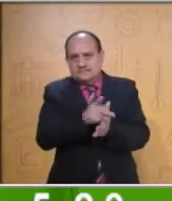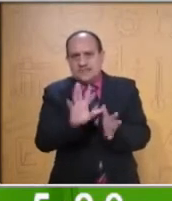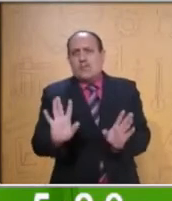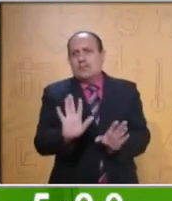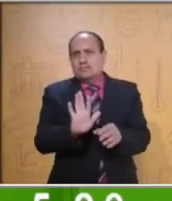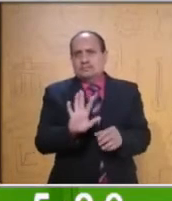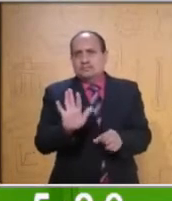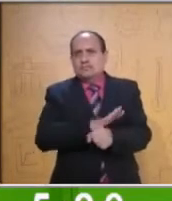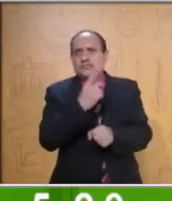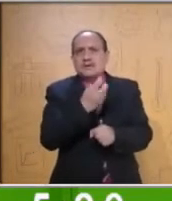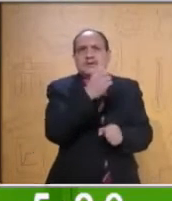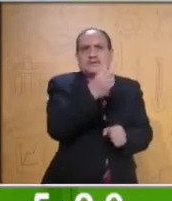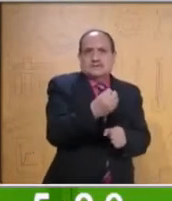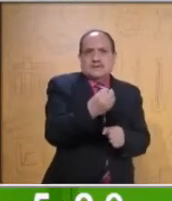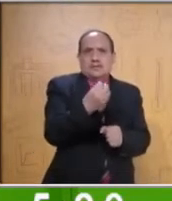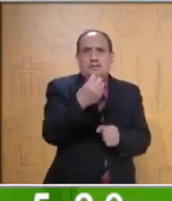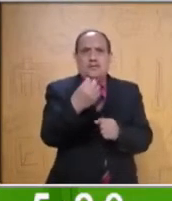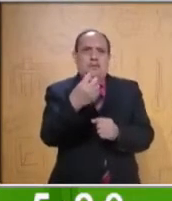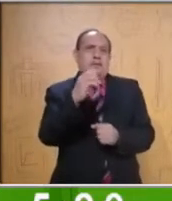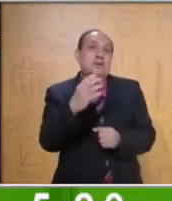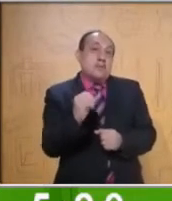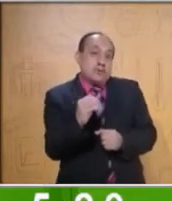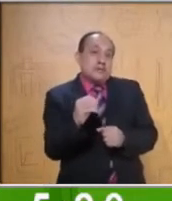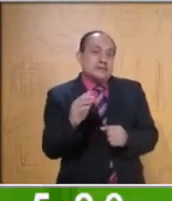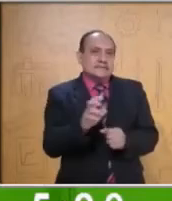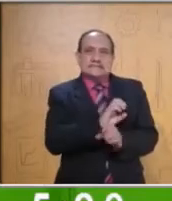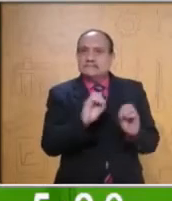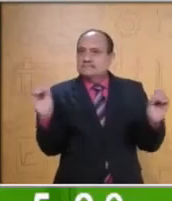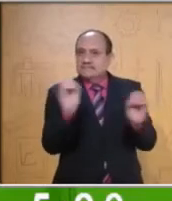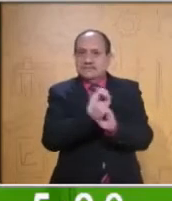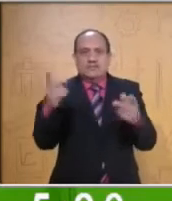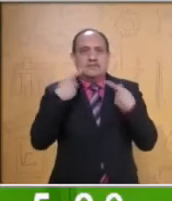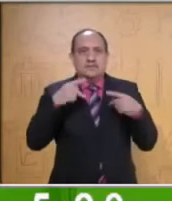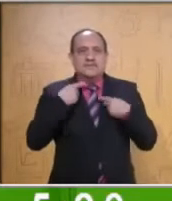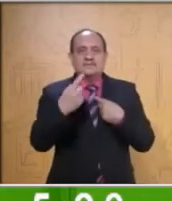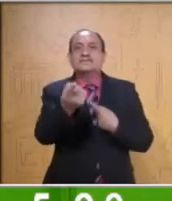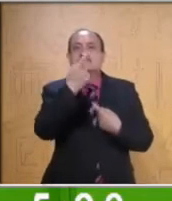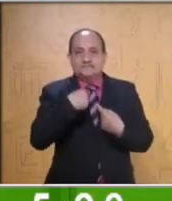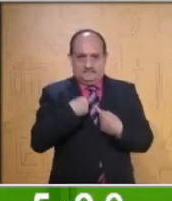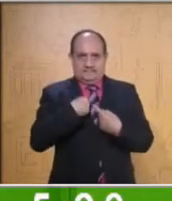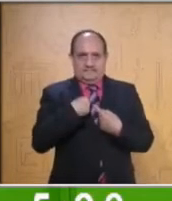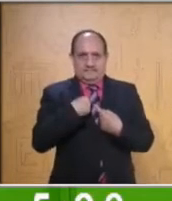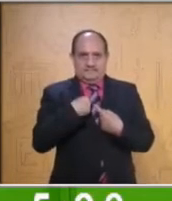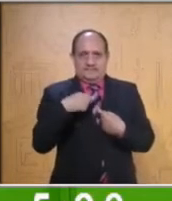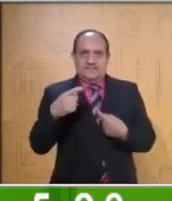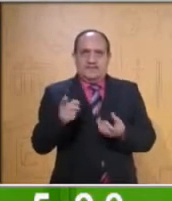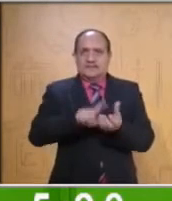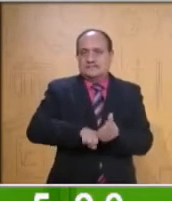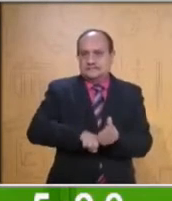en 1 y por qué puse 0 en 9? Porque ninguna persona me contestó que